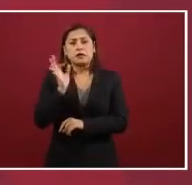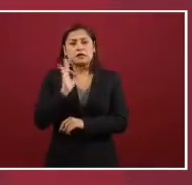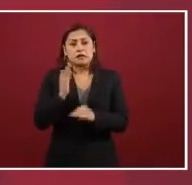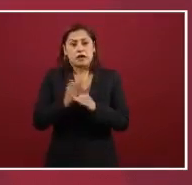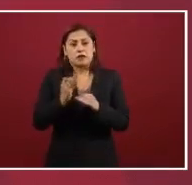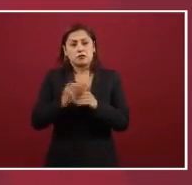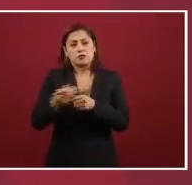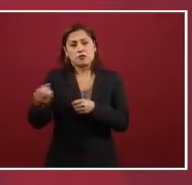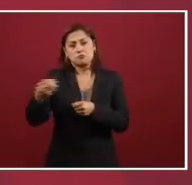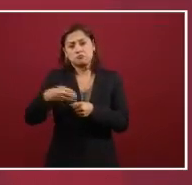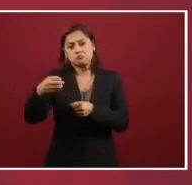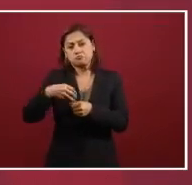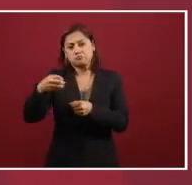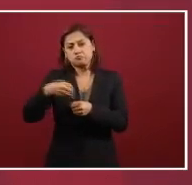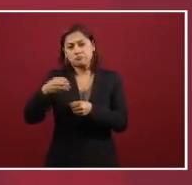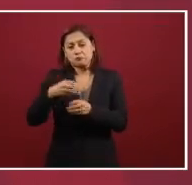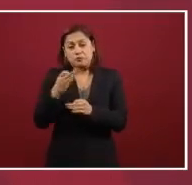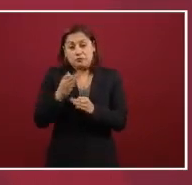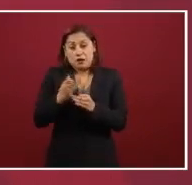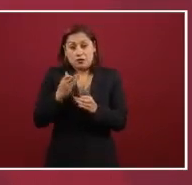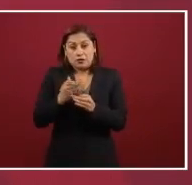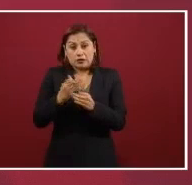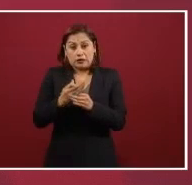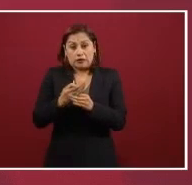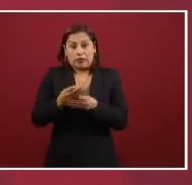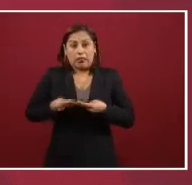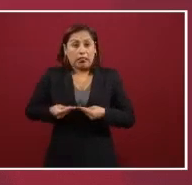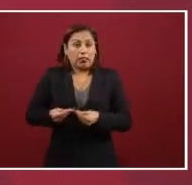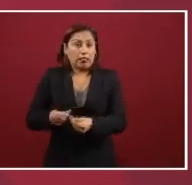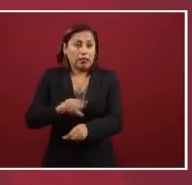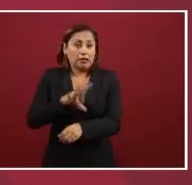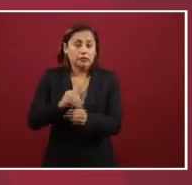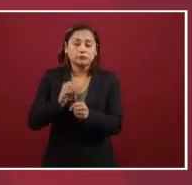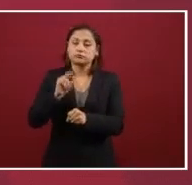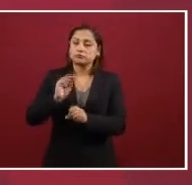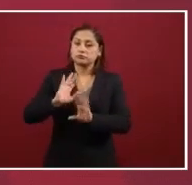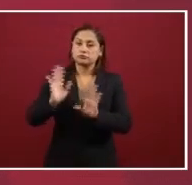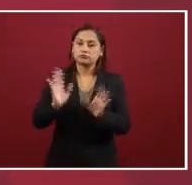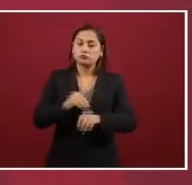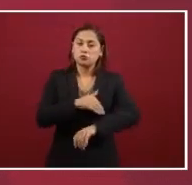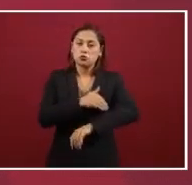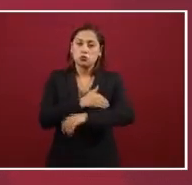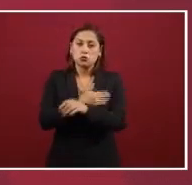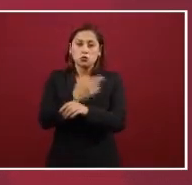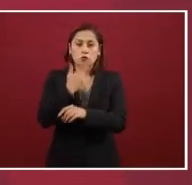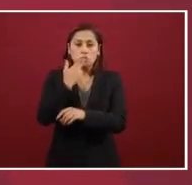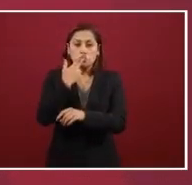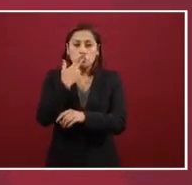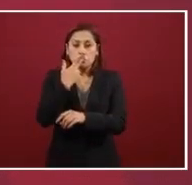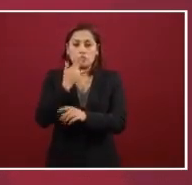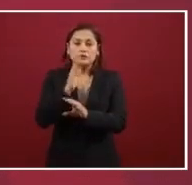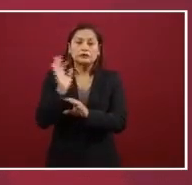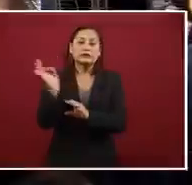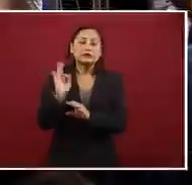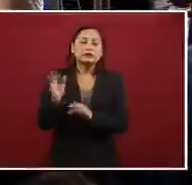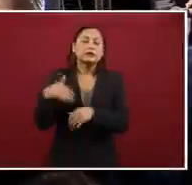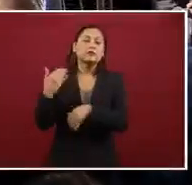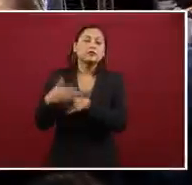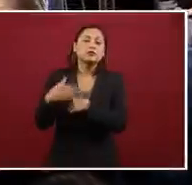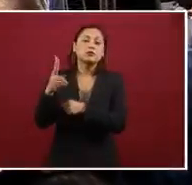estamos utilizando la mitad del fondo y tenemos reservas para mantener el 2020 con el mismo